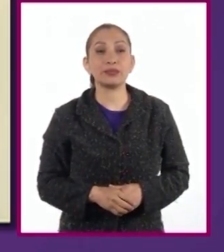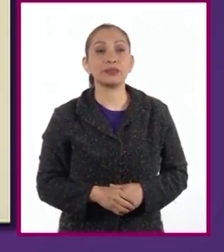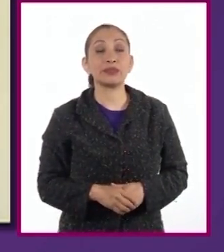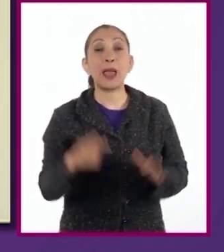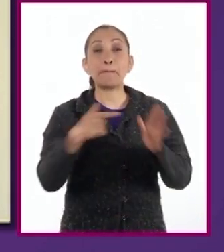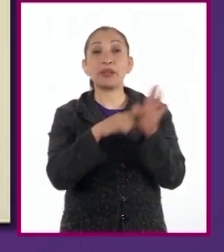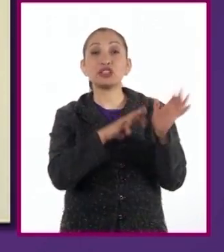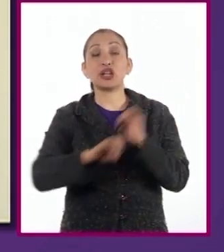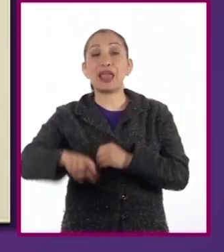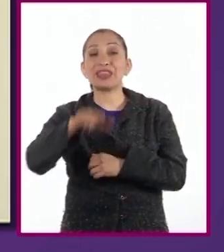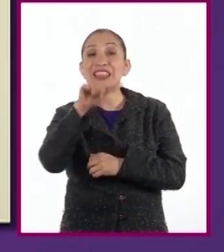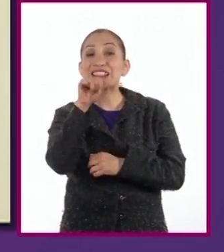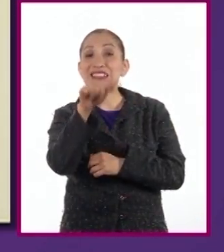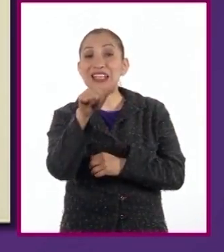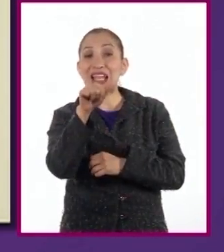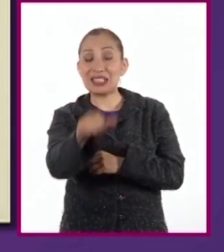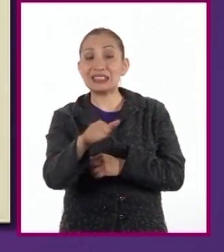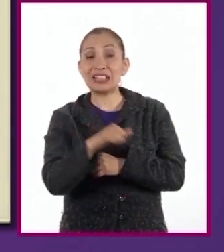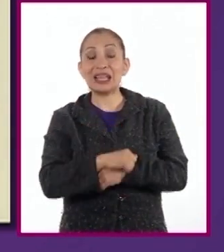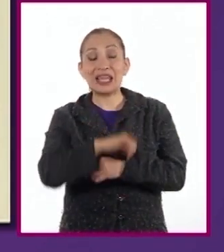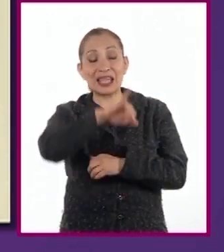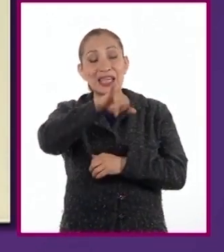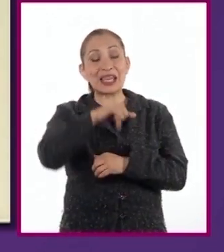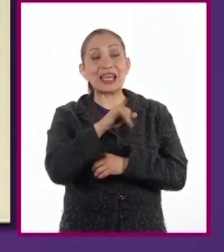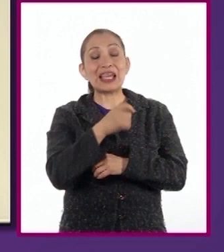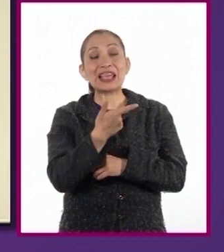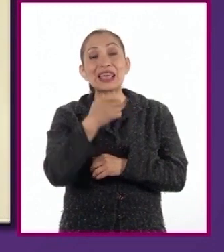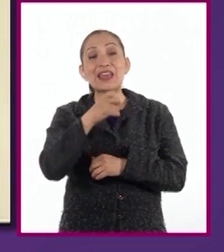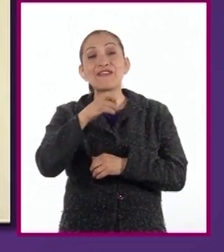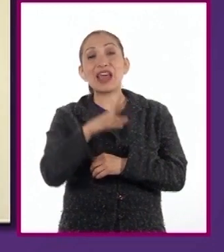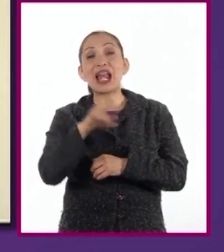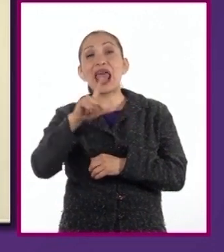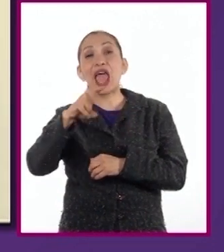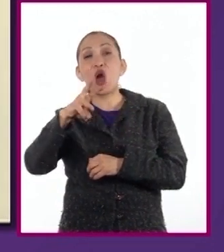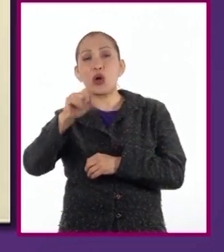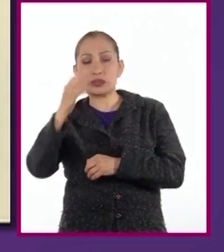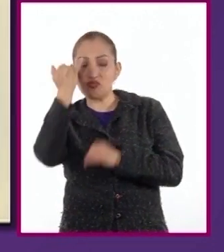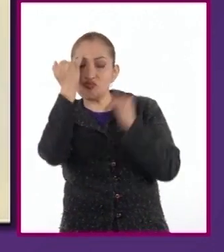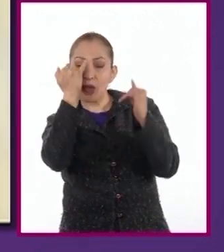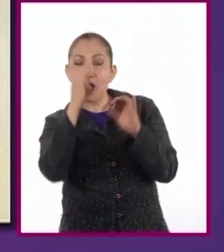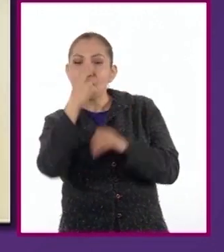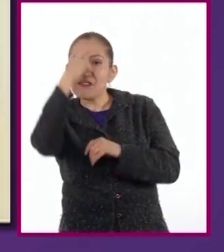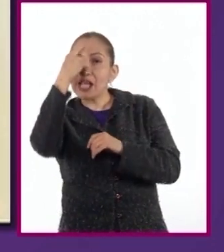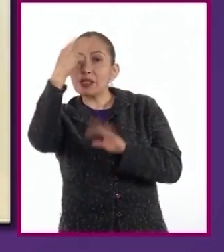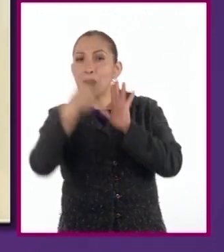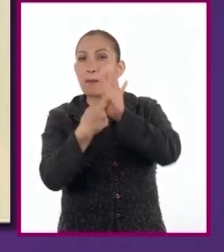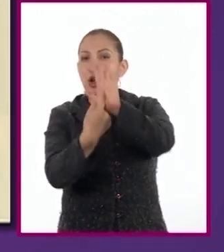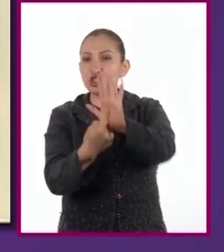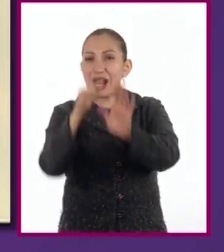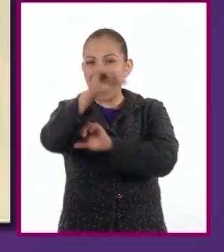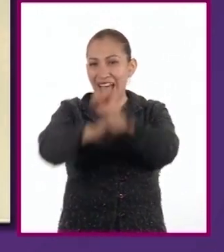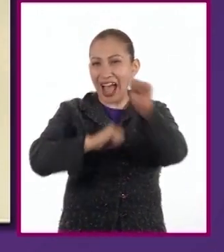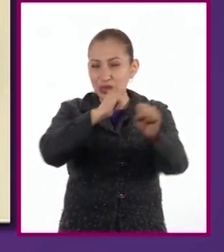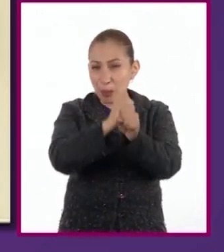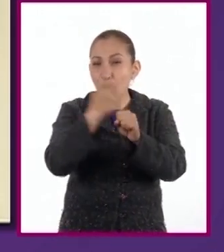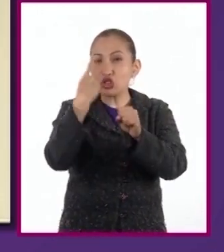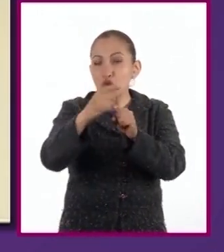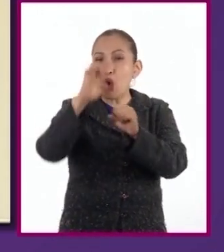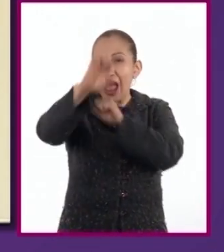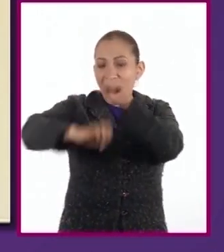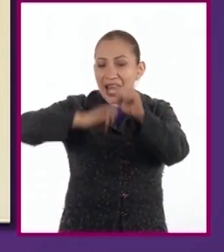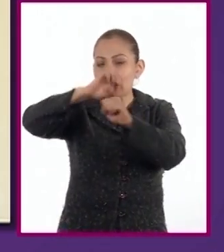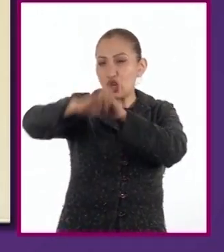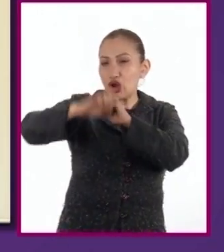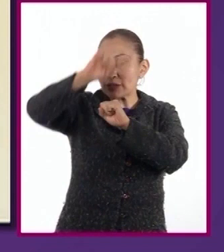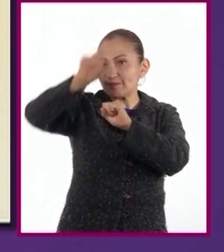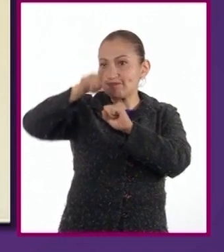En 1916, Gilbert Lewis propuso una forma sencilla para representar a los átomos con sus electrones